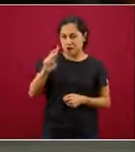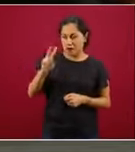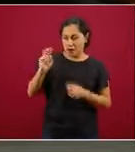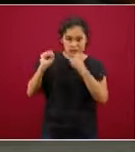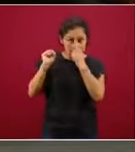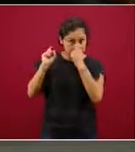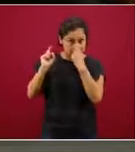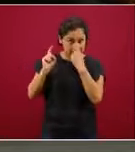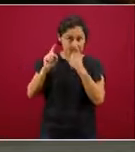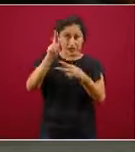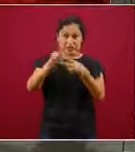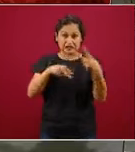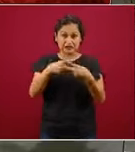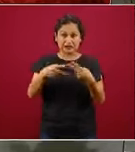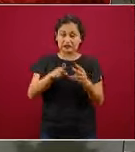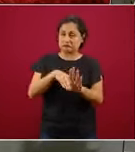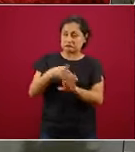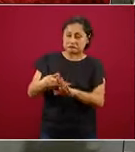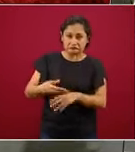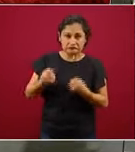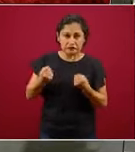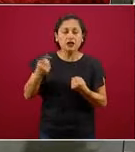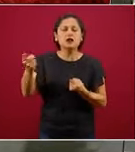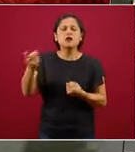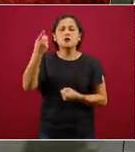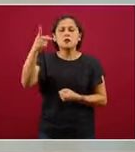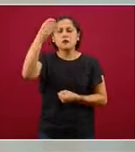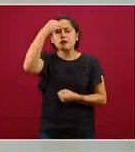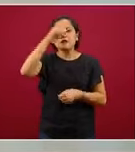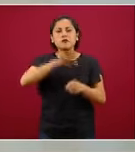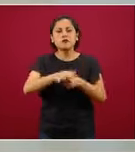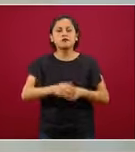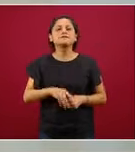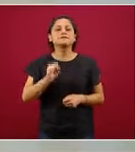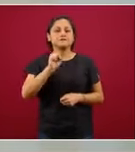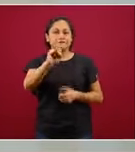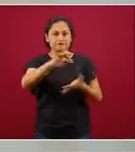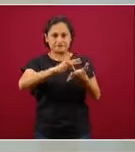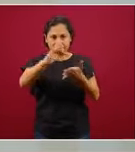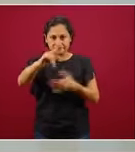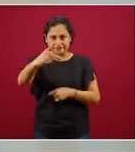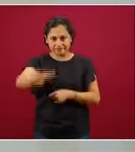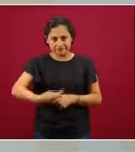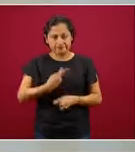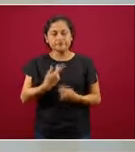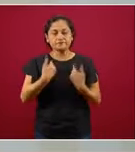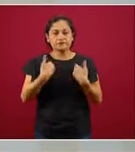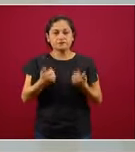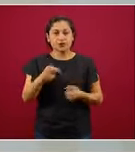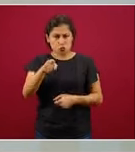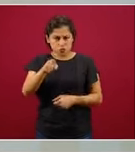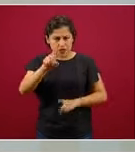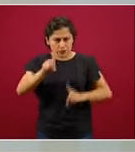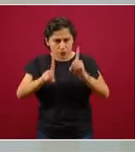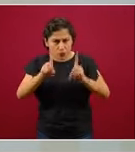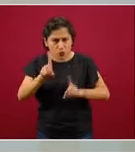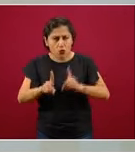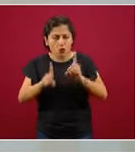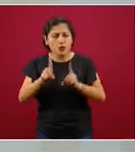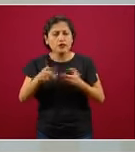también por ahí va. Sí, muchas gracias. Entiendo el sentido de la pregunta. La inquietud es